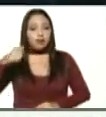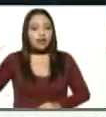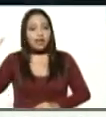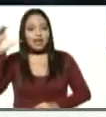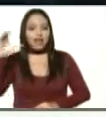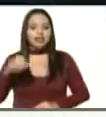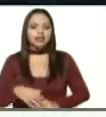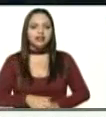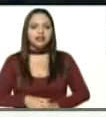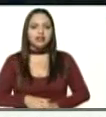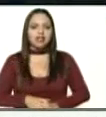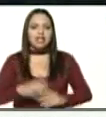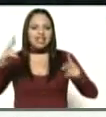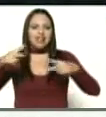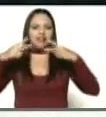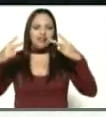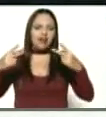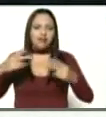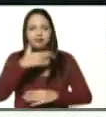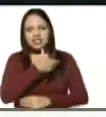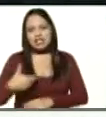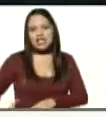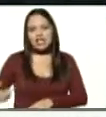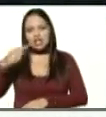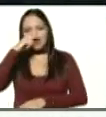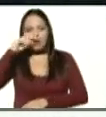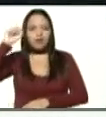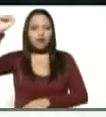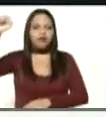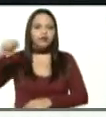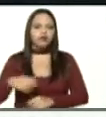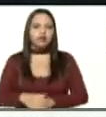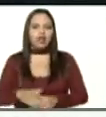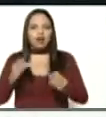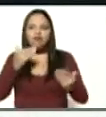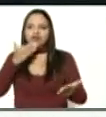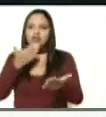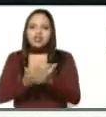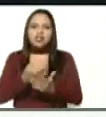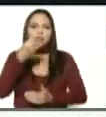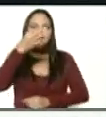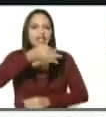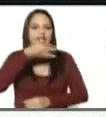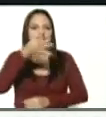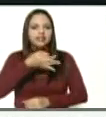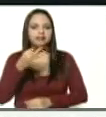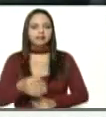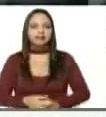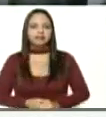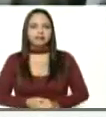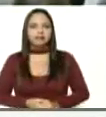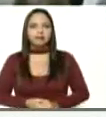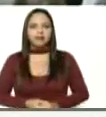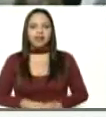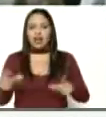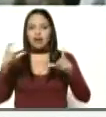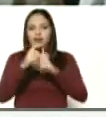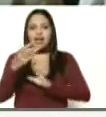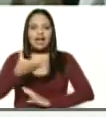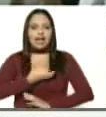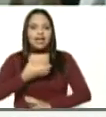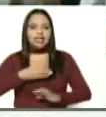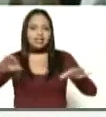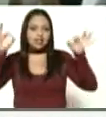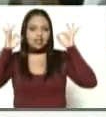Caracas! ¡Y que viva nuestro presidente Nicolás Maduro Moro! Muchas gracias y buenas tardes. Con las palabras de la alcaldesa